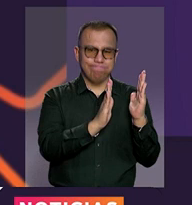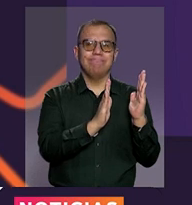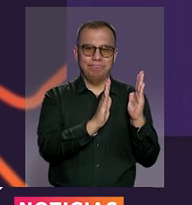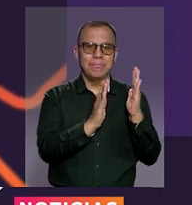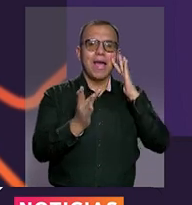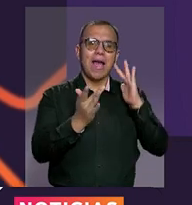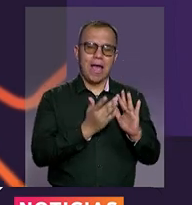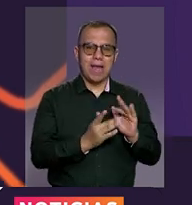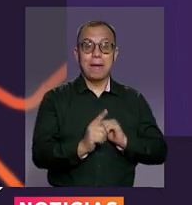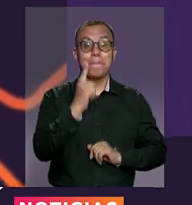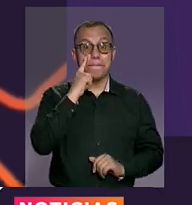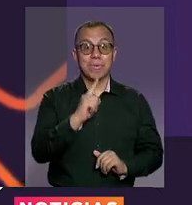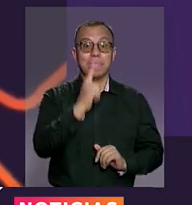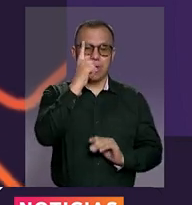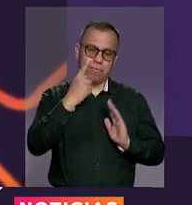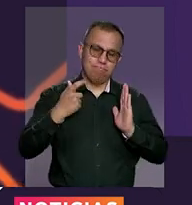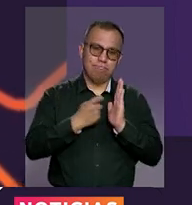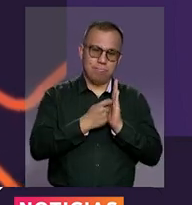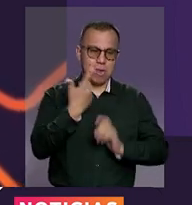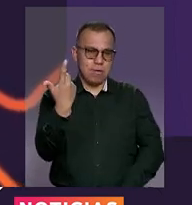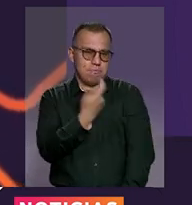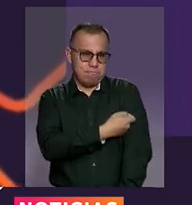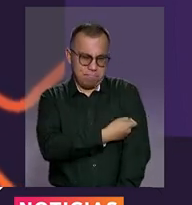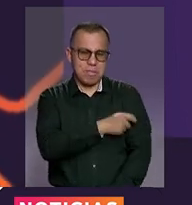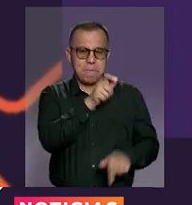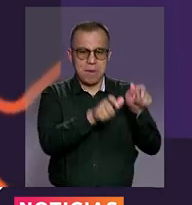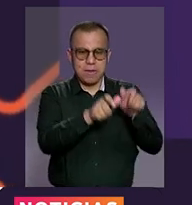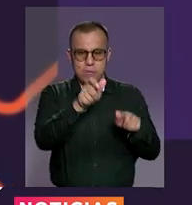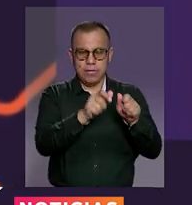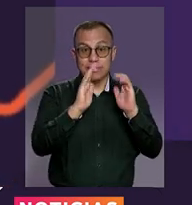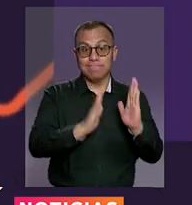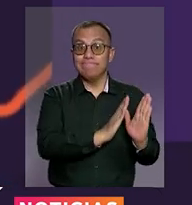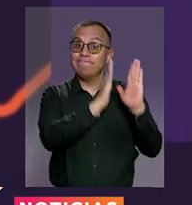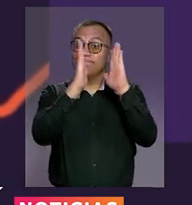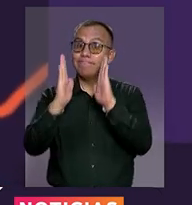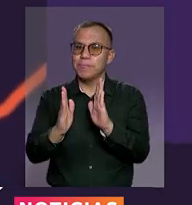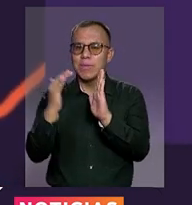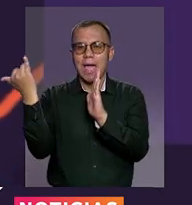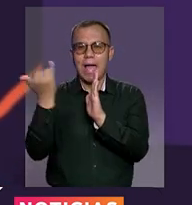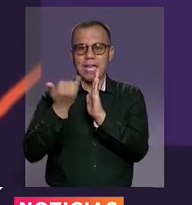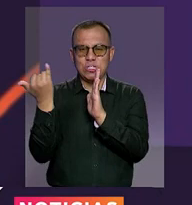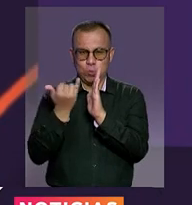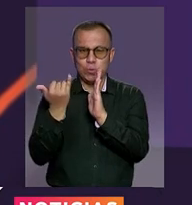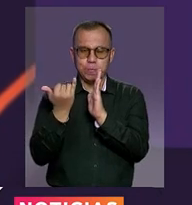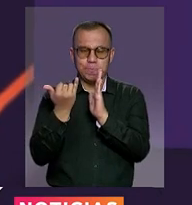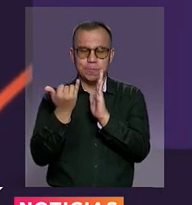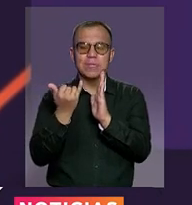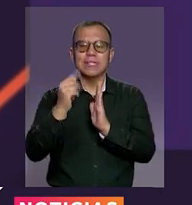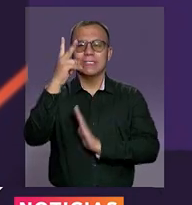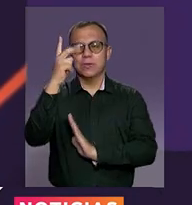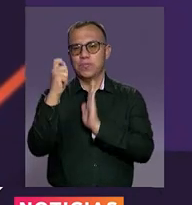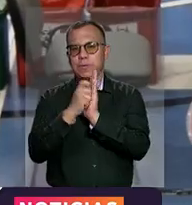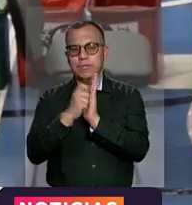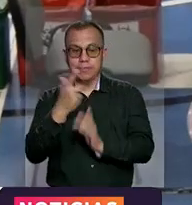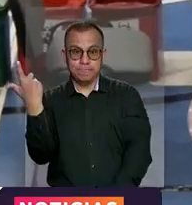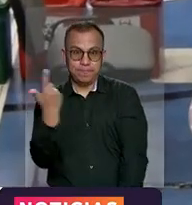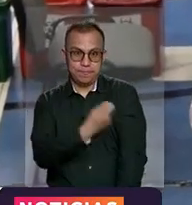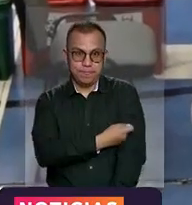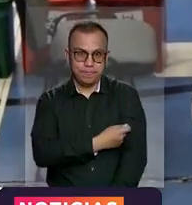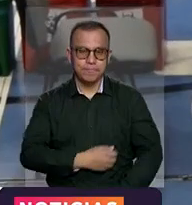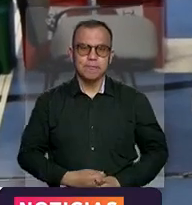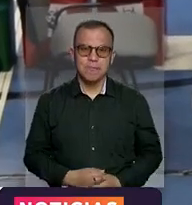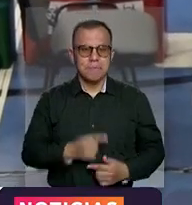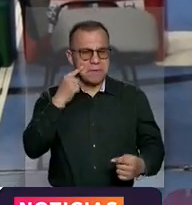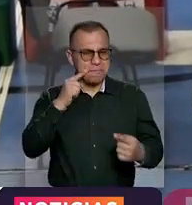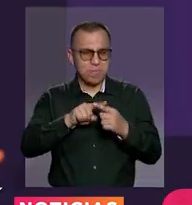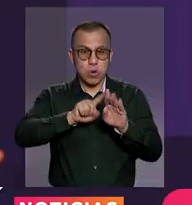375.872 corresponden a la primera dosis de las personas priorizadas y 96.717 a la segunda dosis. Para lograr